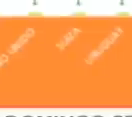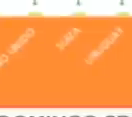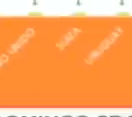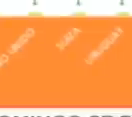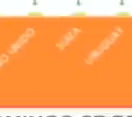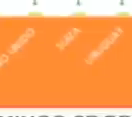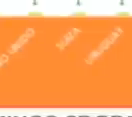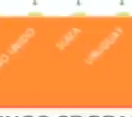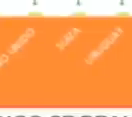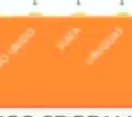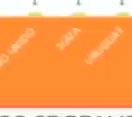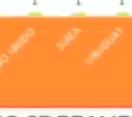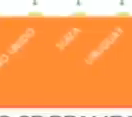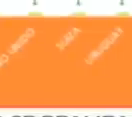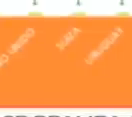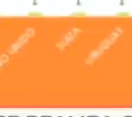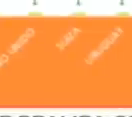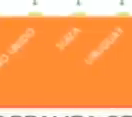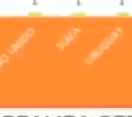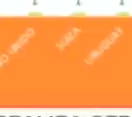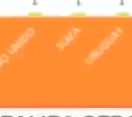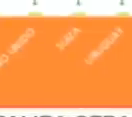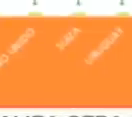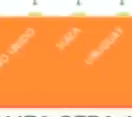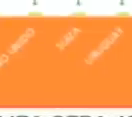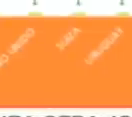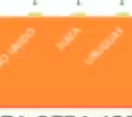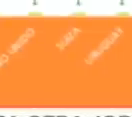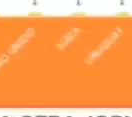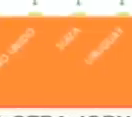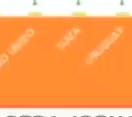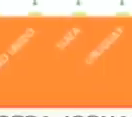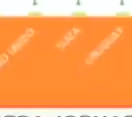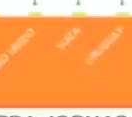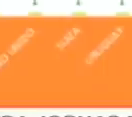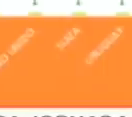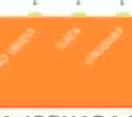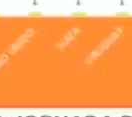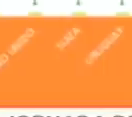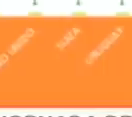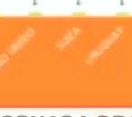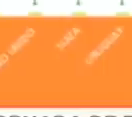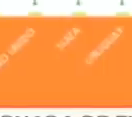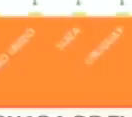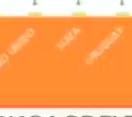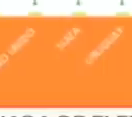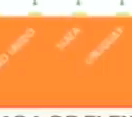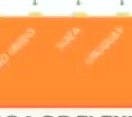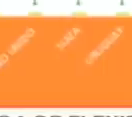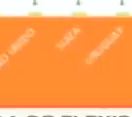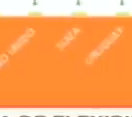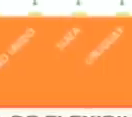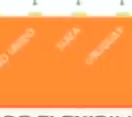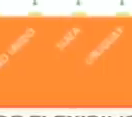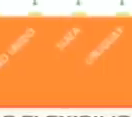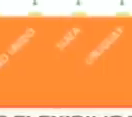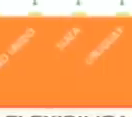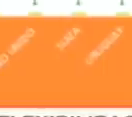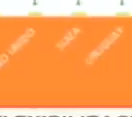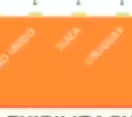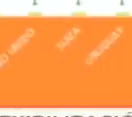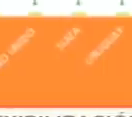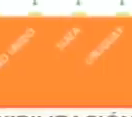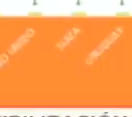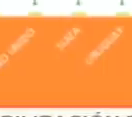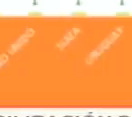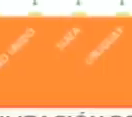aquellas de mayor atención, porque pueden ser focos de contagio, pero que no están evidenciando un padecimiento.